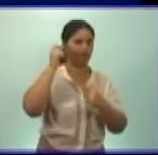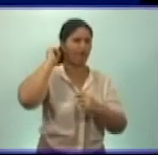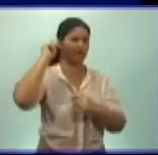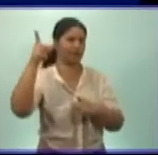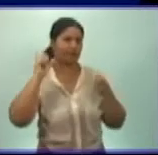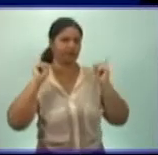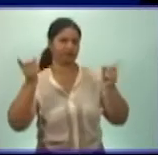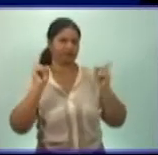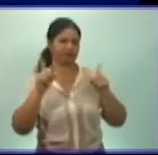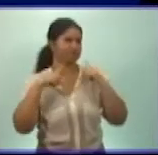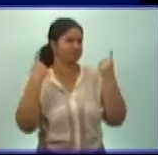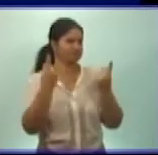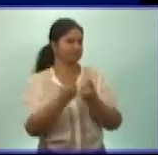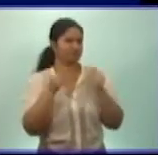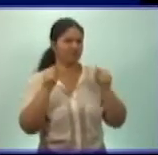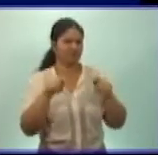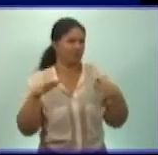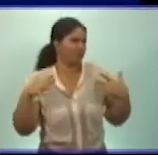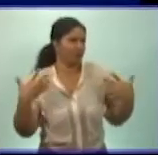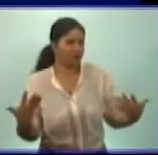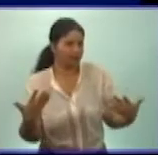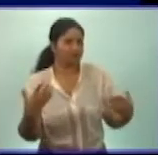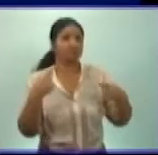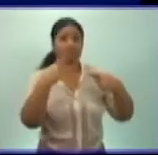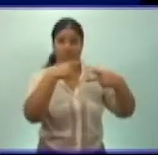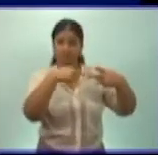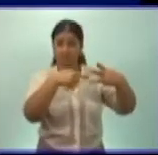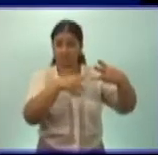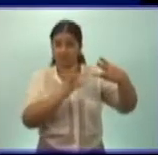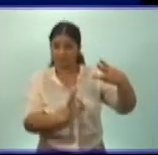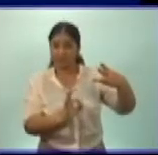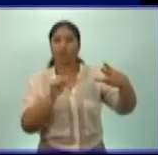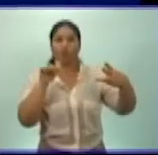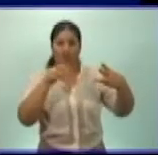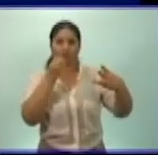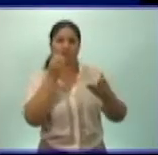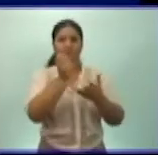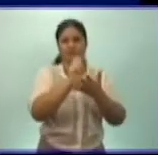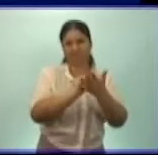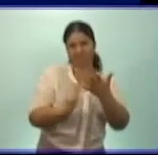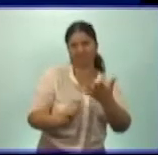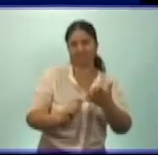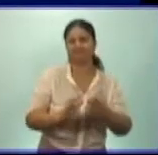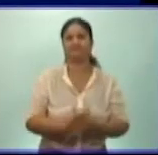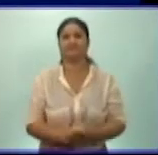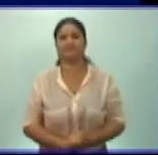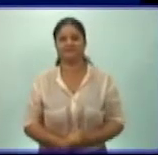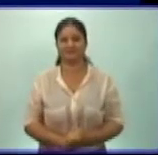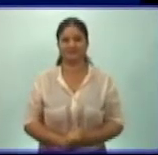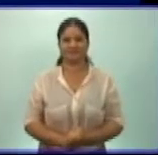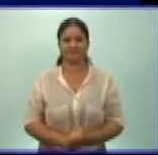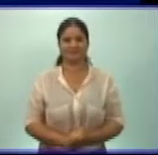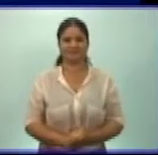consistió el absolutismo? Les doy unos segundos para la toma de notas.